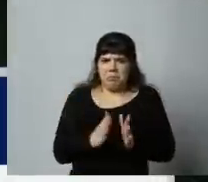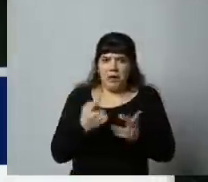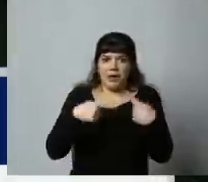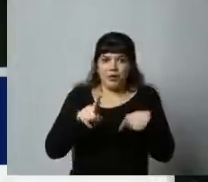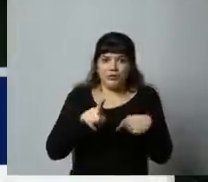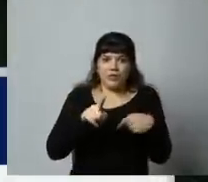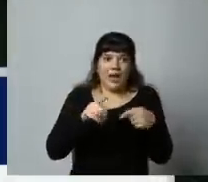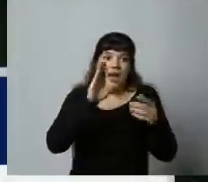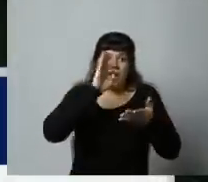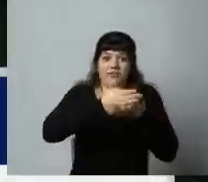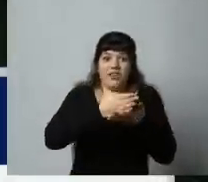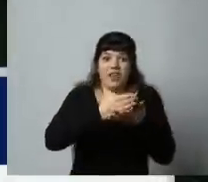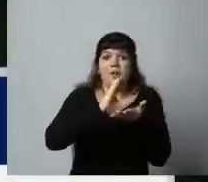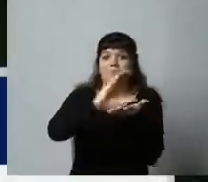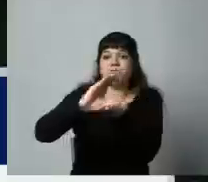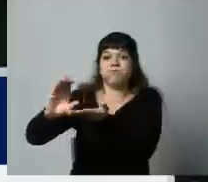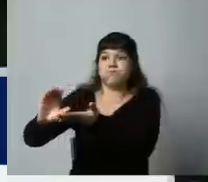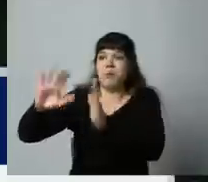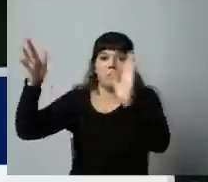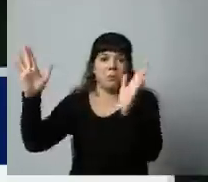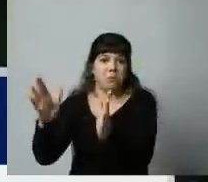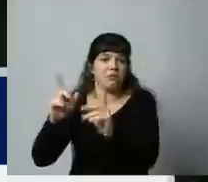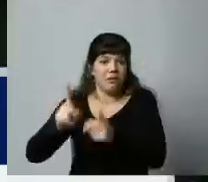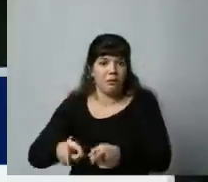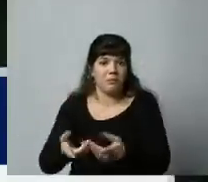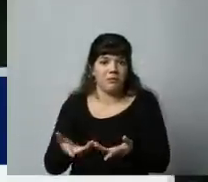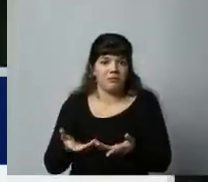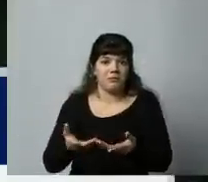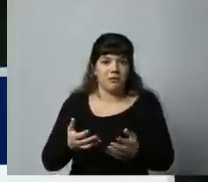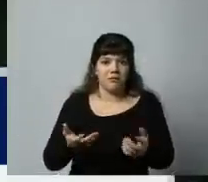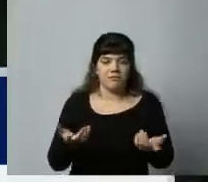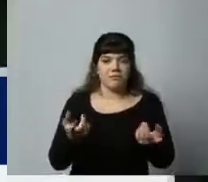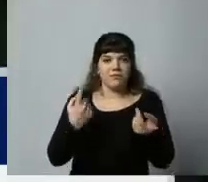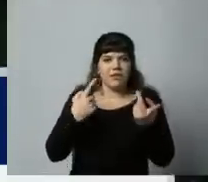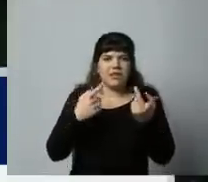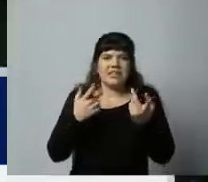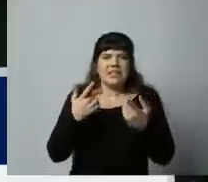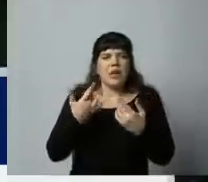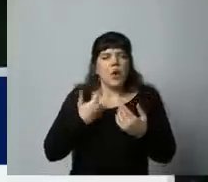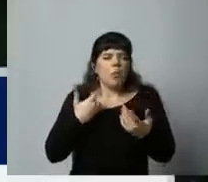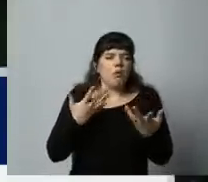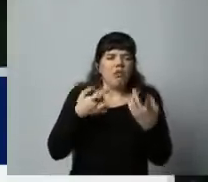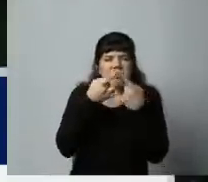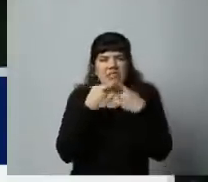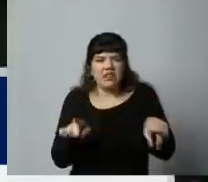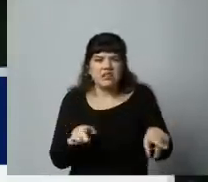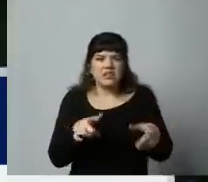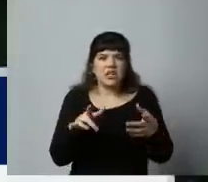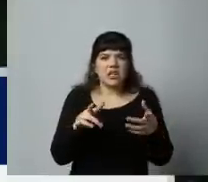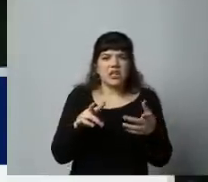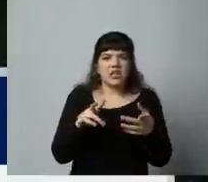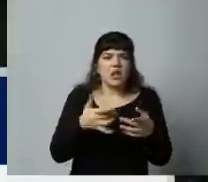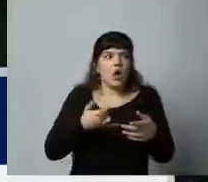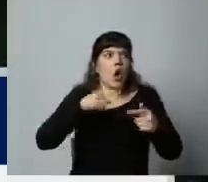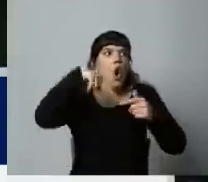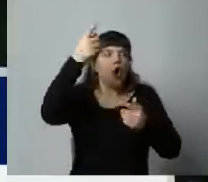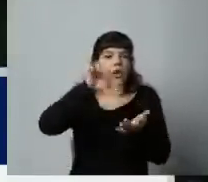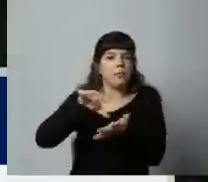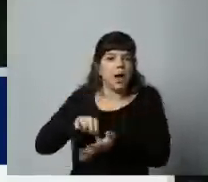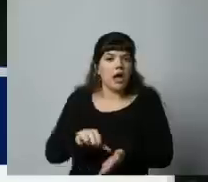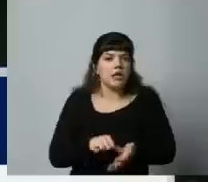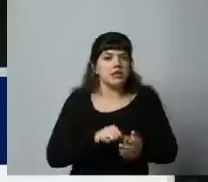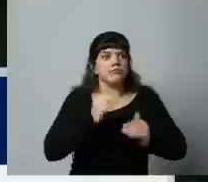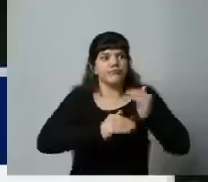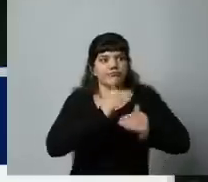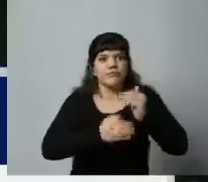Entonces me dig en esa lógica que se están moviendo de de recorte que es tan distinta a lo que han desarrollado otros países en